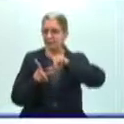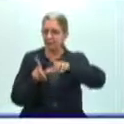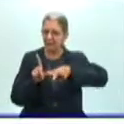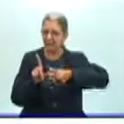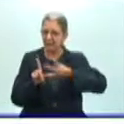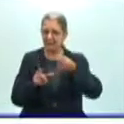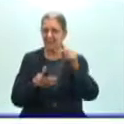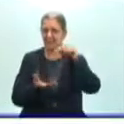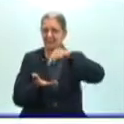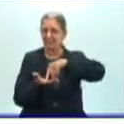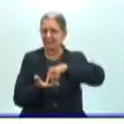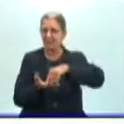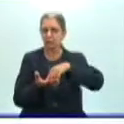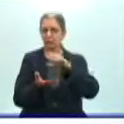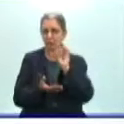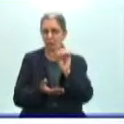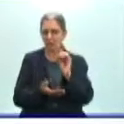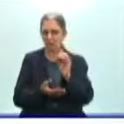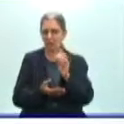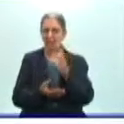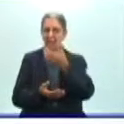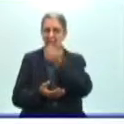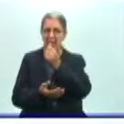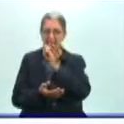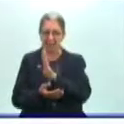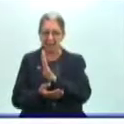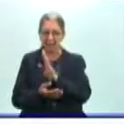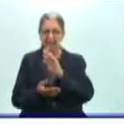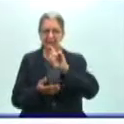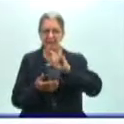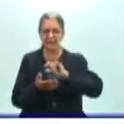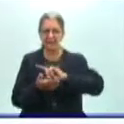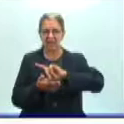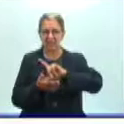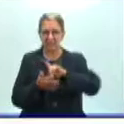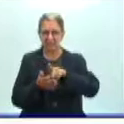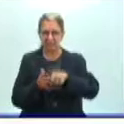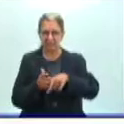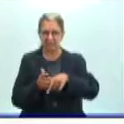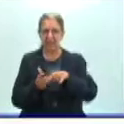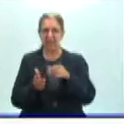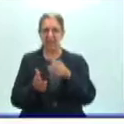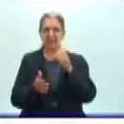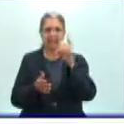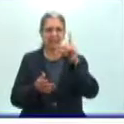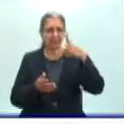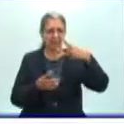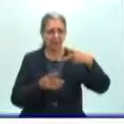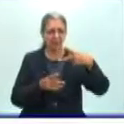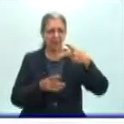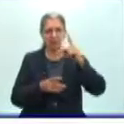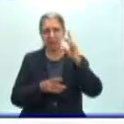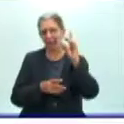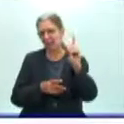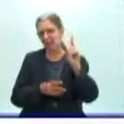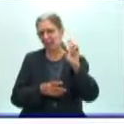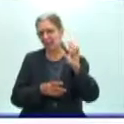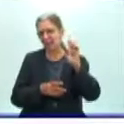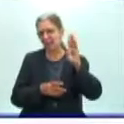de centro O, AB diámetro y ángulo DEB igual a 58